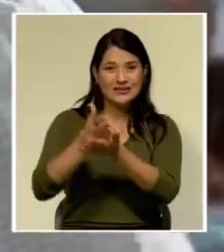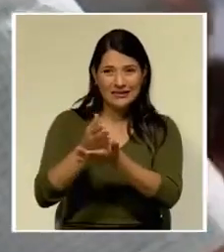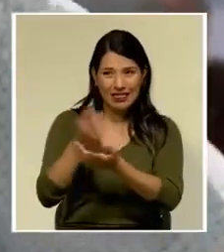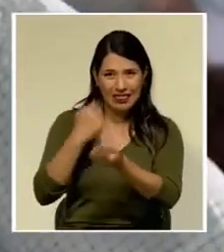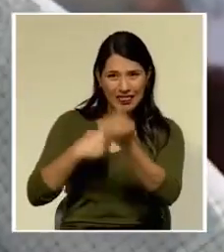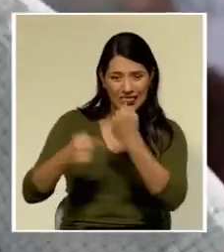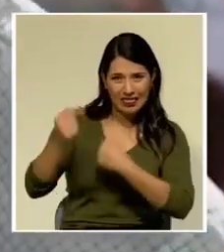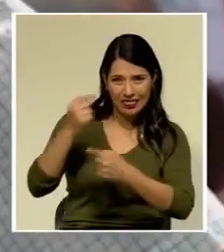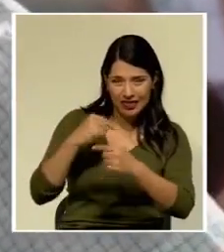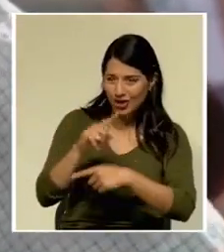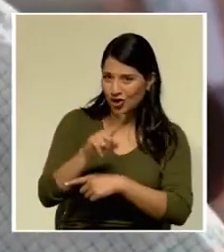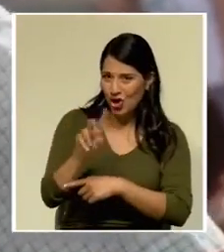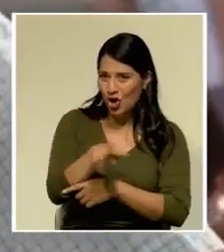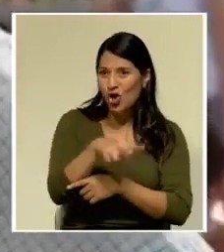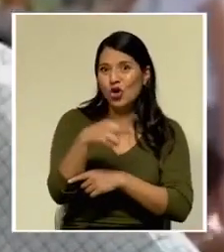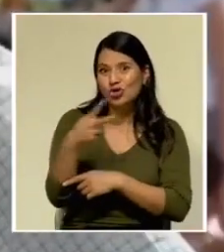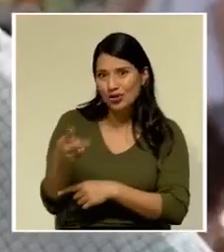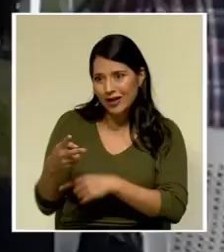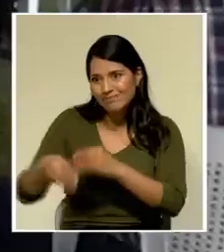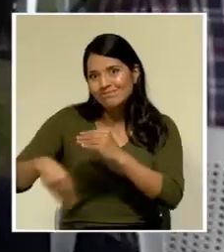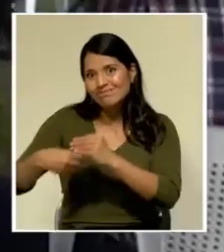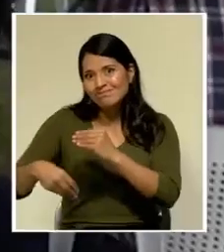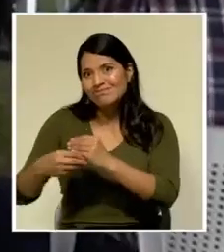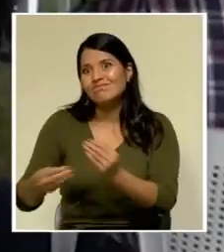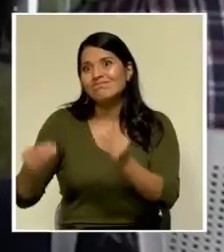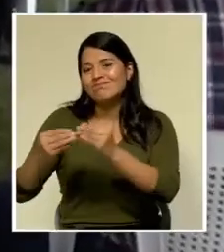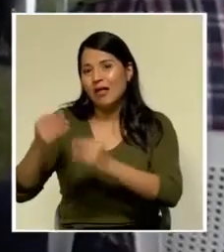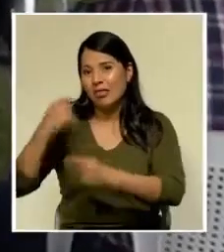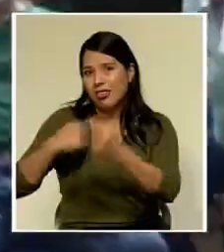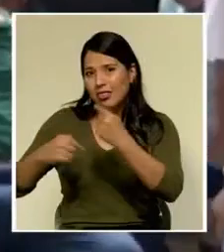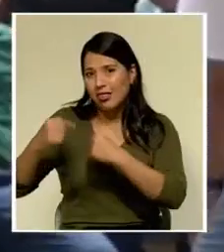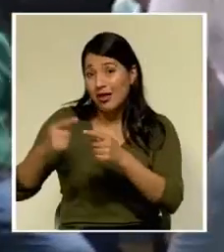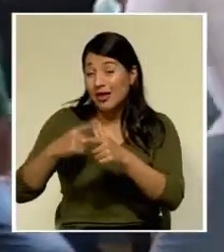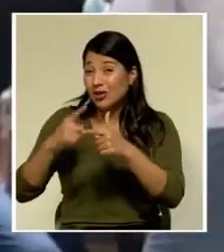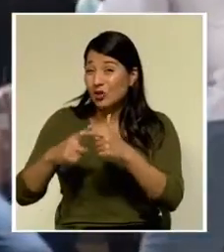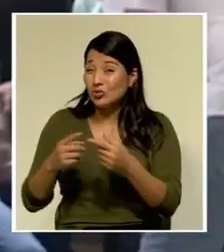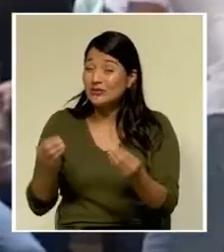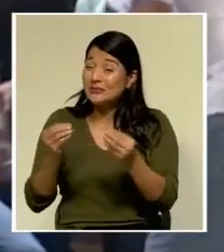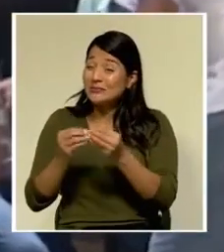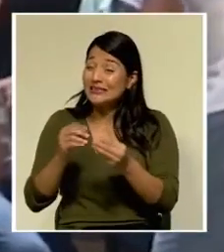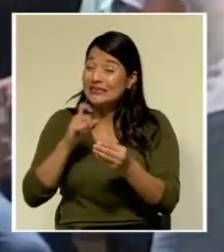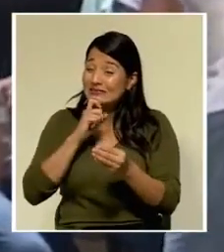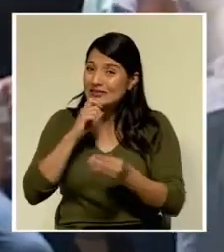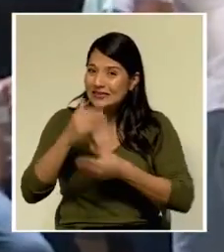bien provocando señalamientos adicionales que le dejan más empedrado el camino.